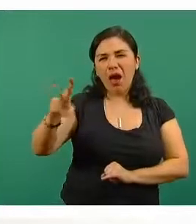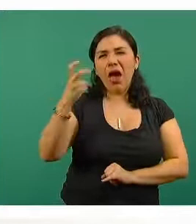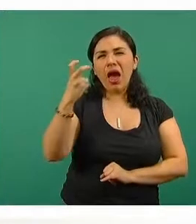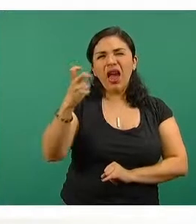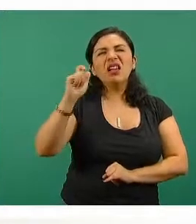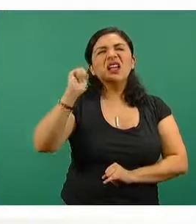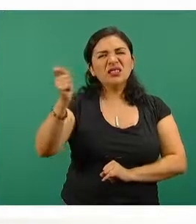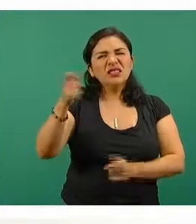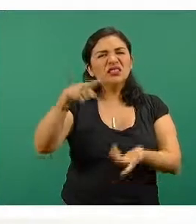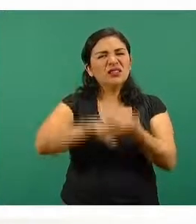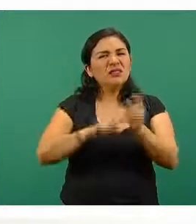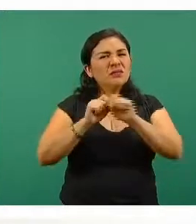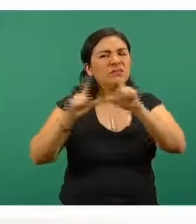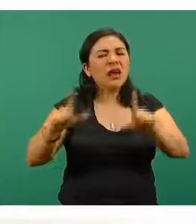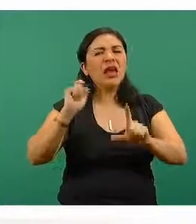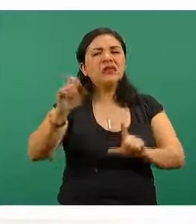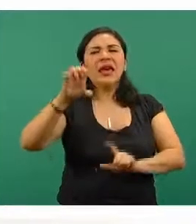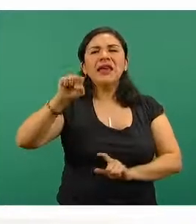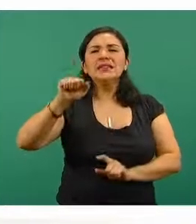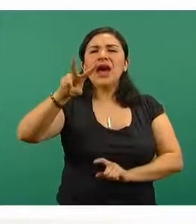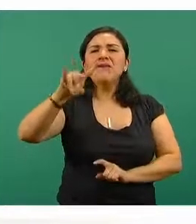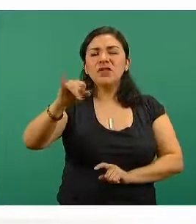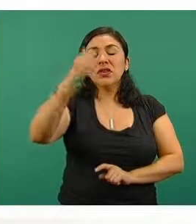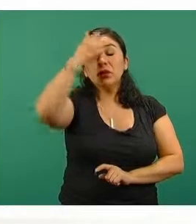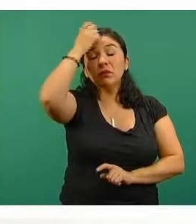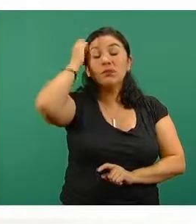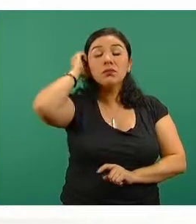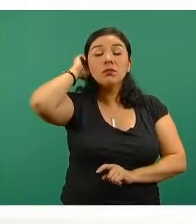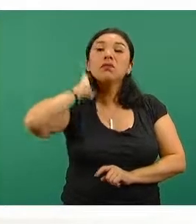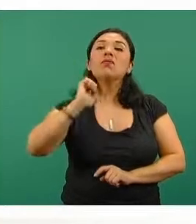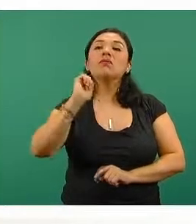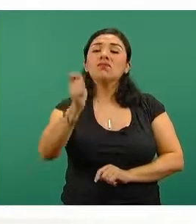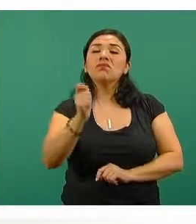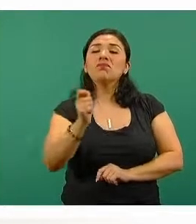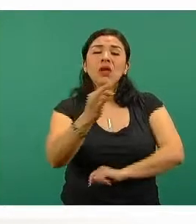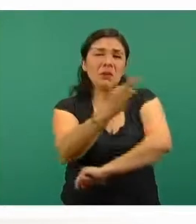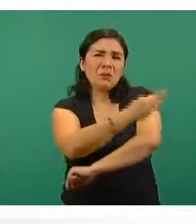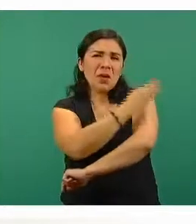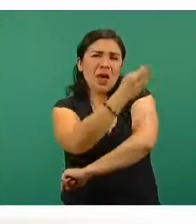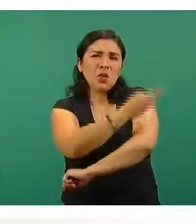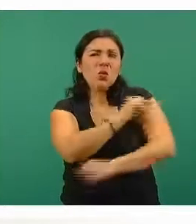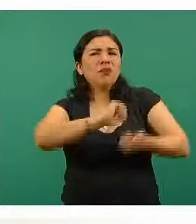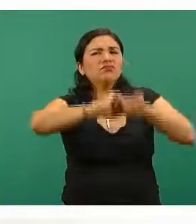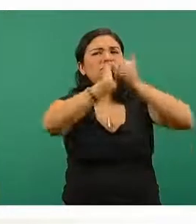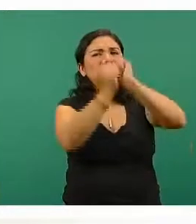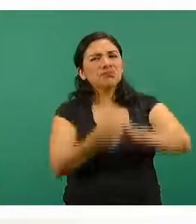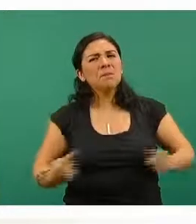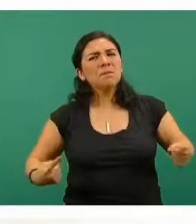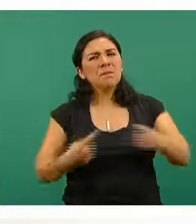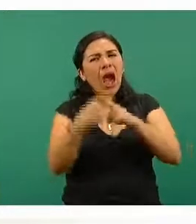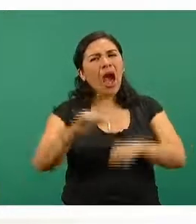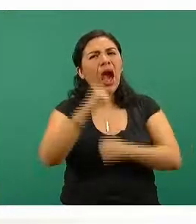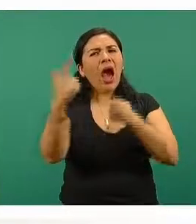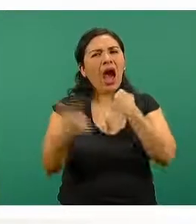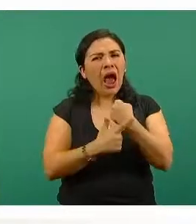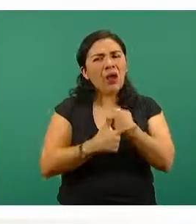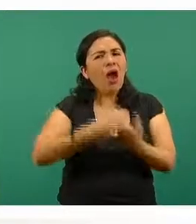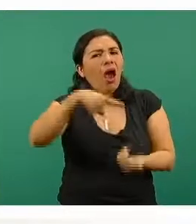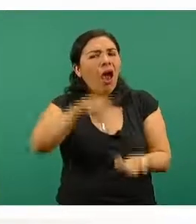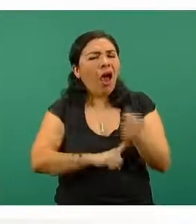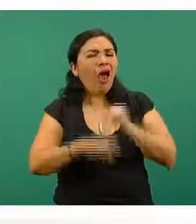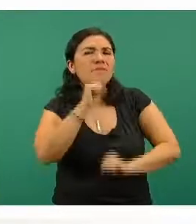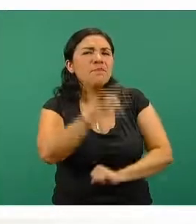lo que presentamos es el número total de los eventos asociados o supuestamente atribuibles